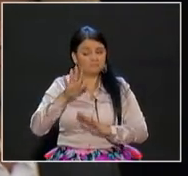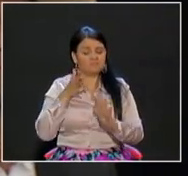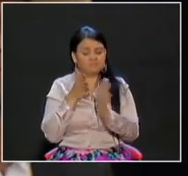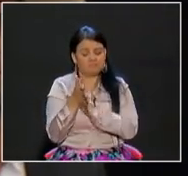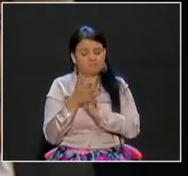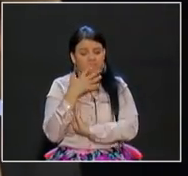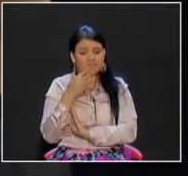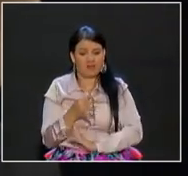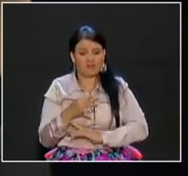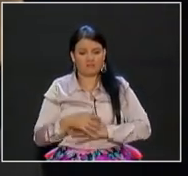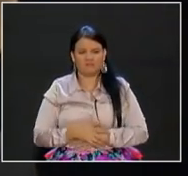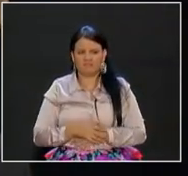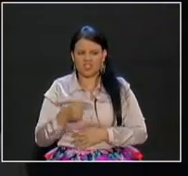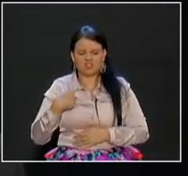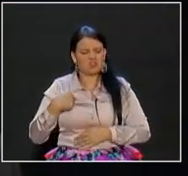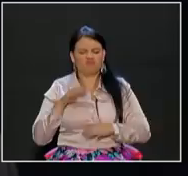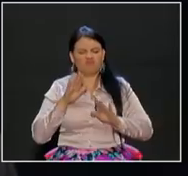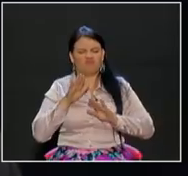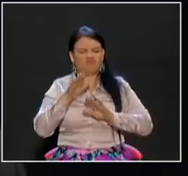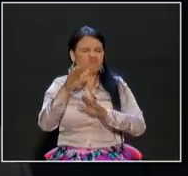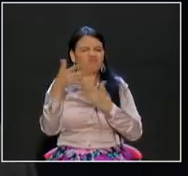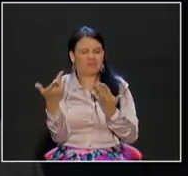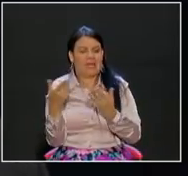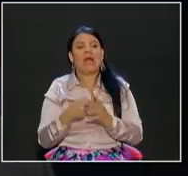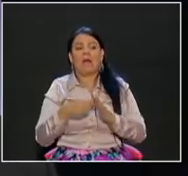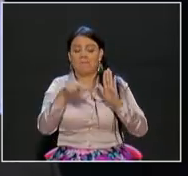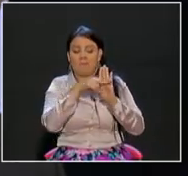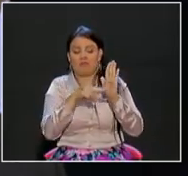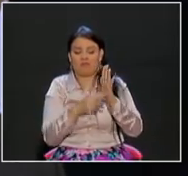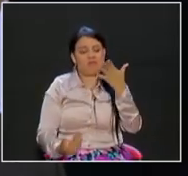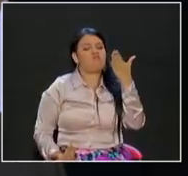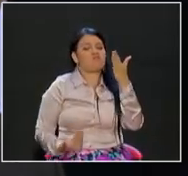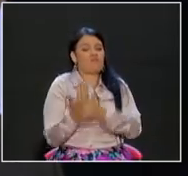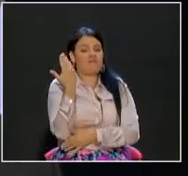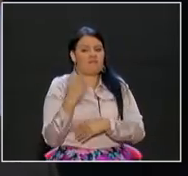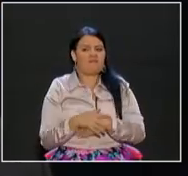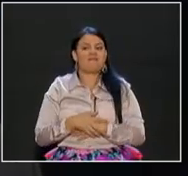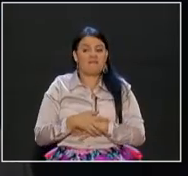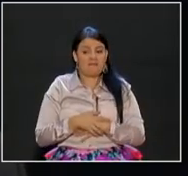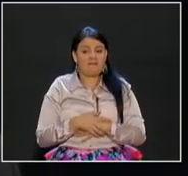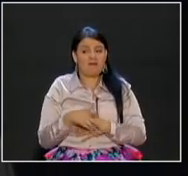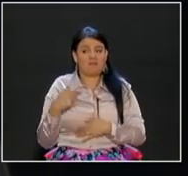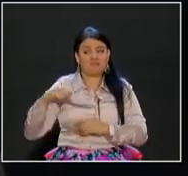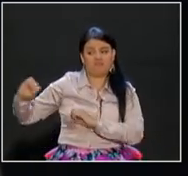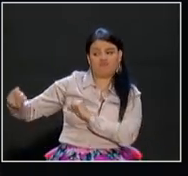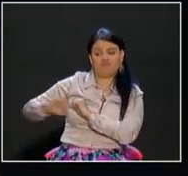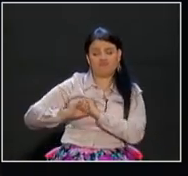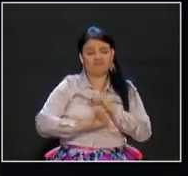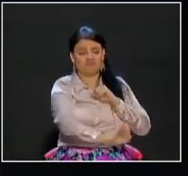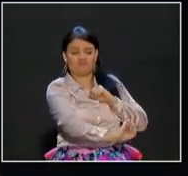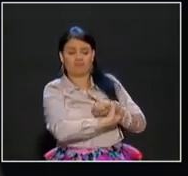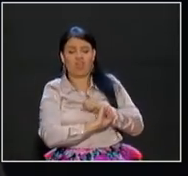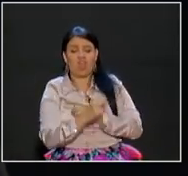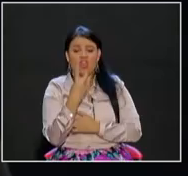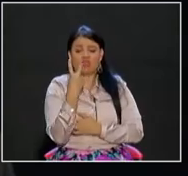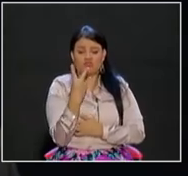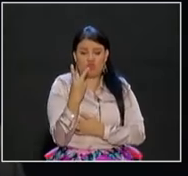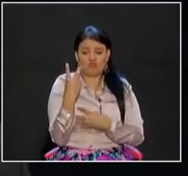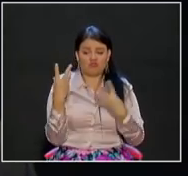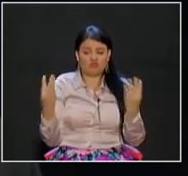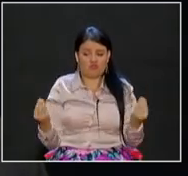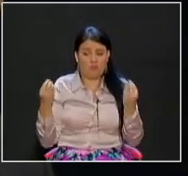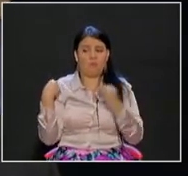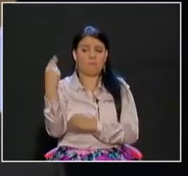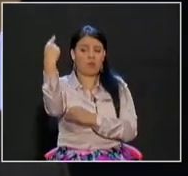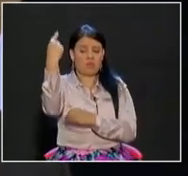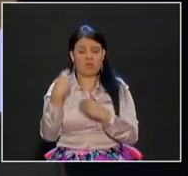representa una política alternativa y las nuevas ciudadanías libres no si tengo el aval de dos partidos muy importantes que nunca hemos estado en el